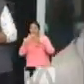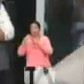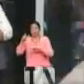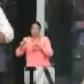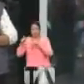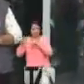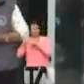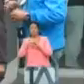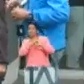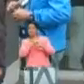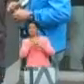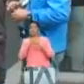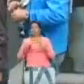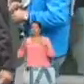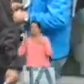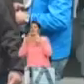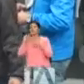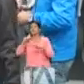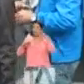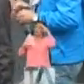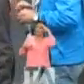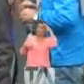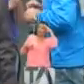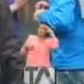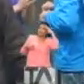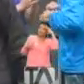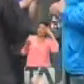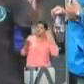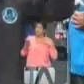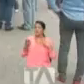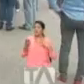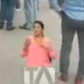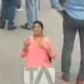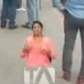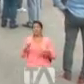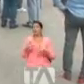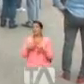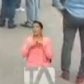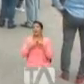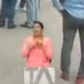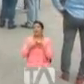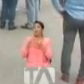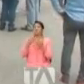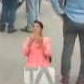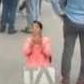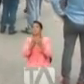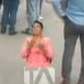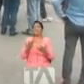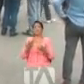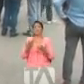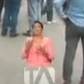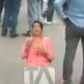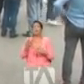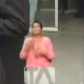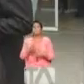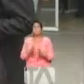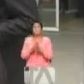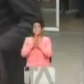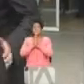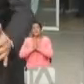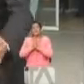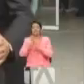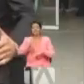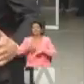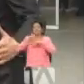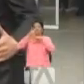detenidos, la policía realizó las detenciones al amparo de un acto urgente solicitado por un fiscal y